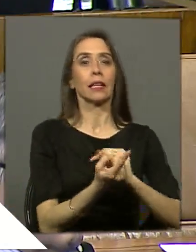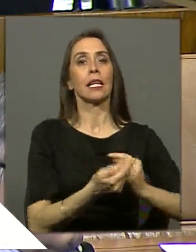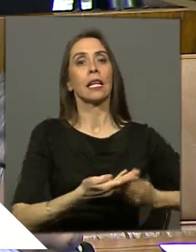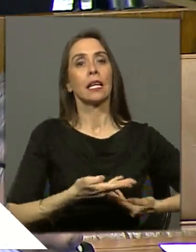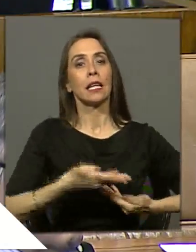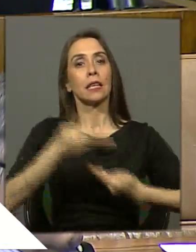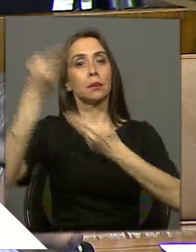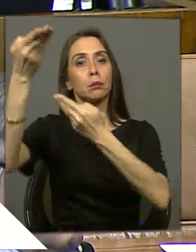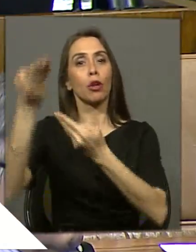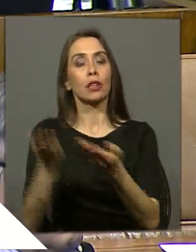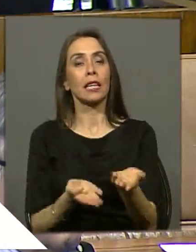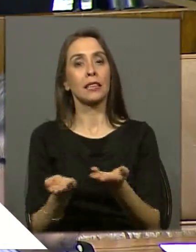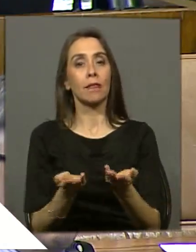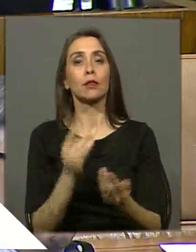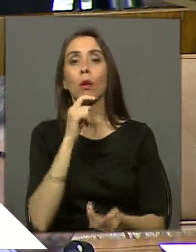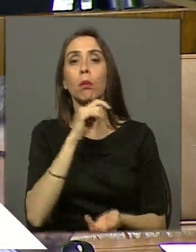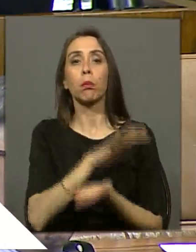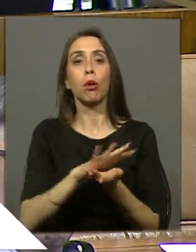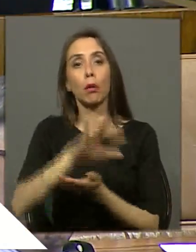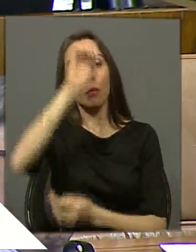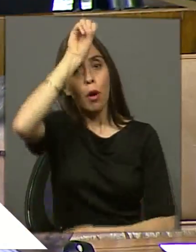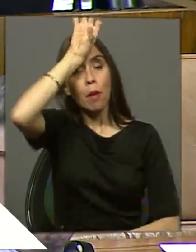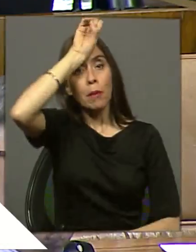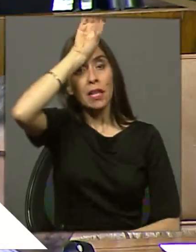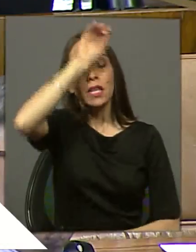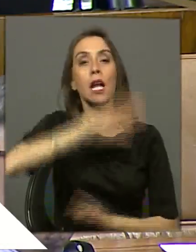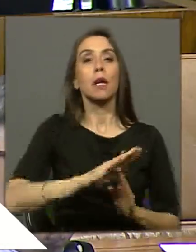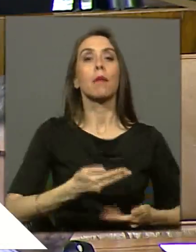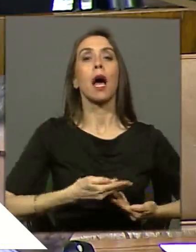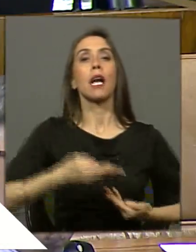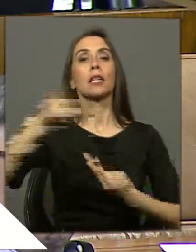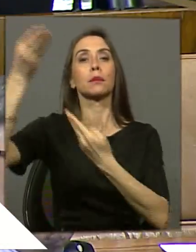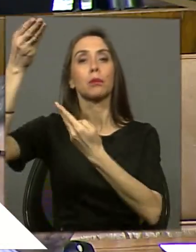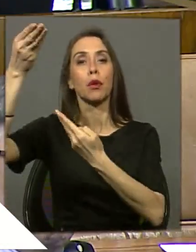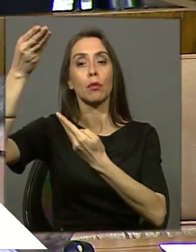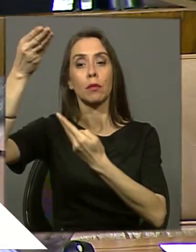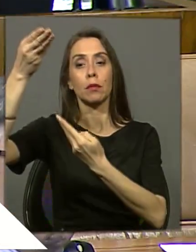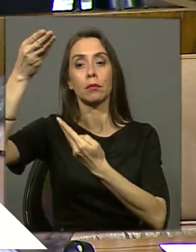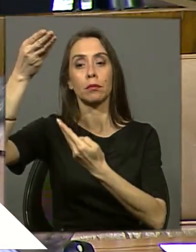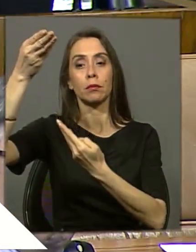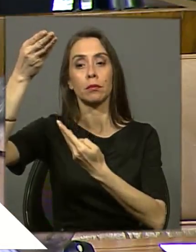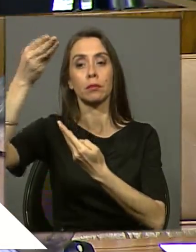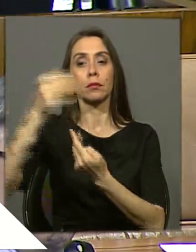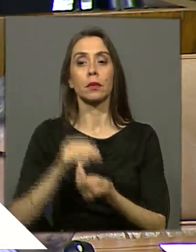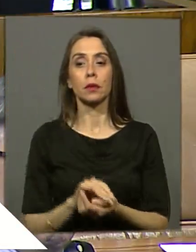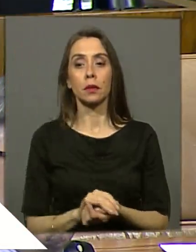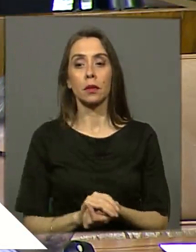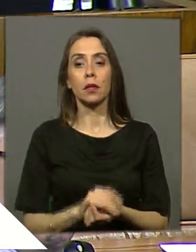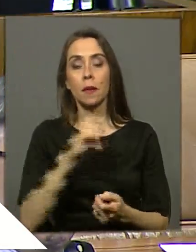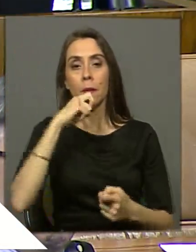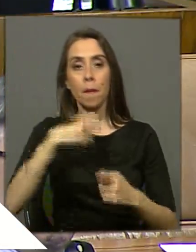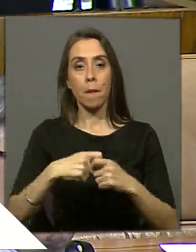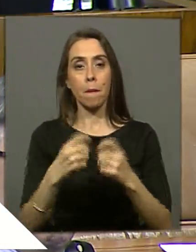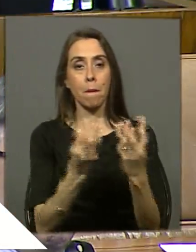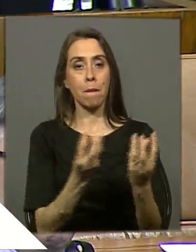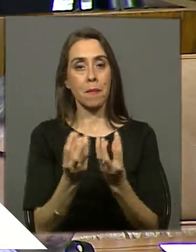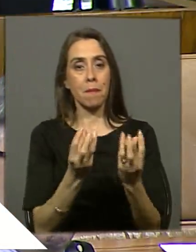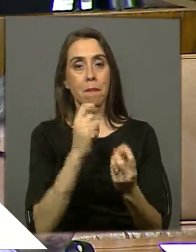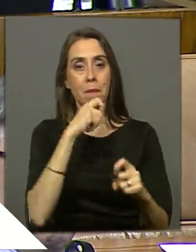y pongo ejemplo la minería en lugar de ser solo exportador de minerales ¿no es cierto?